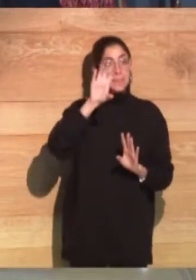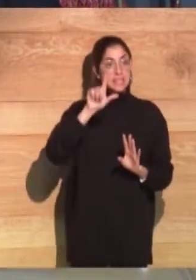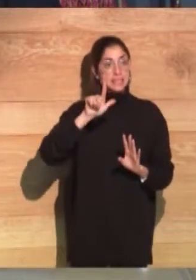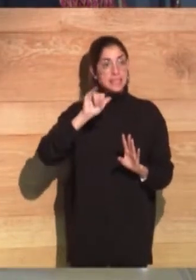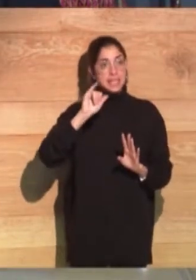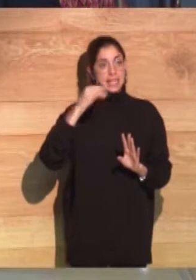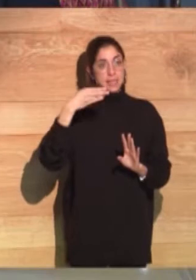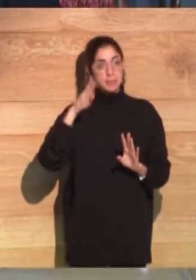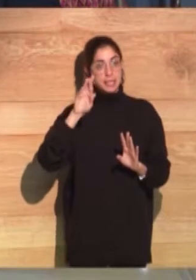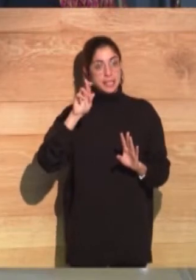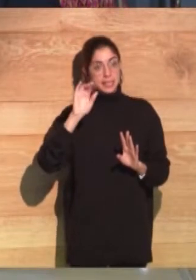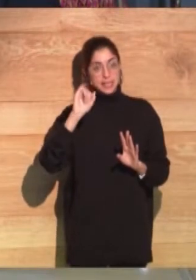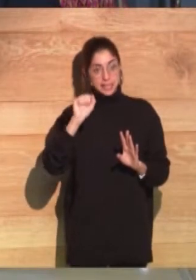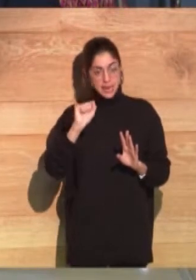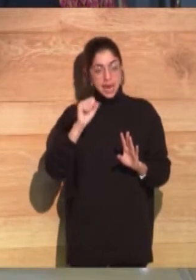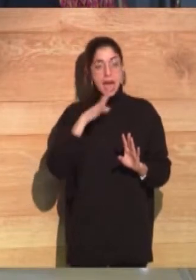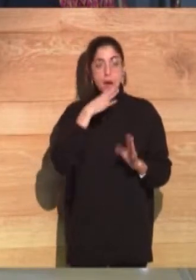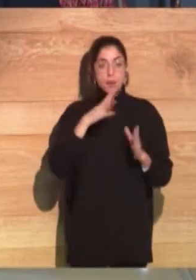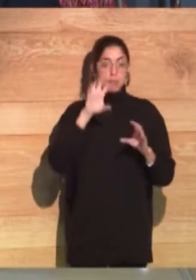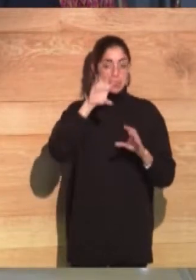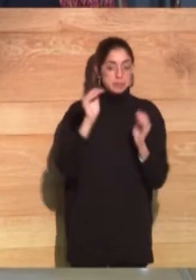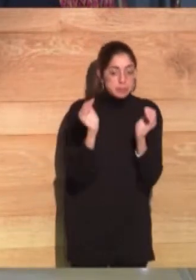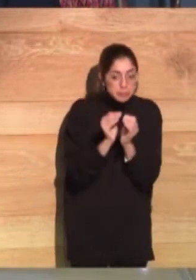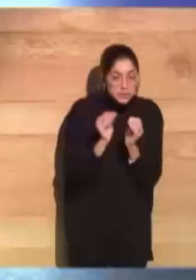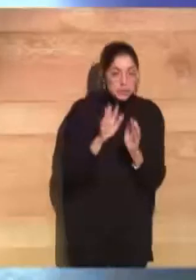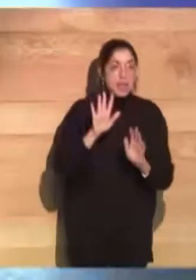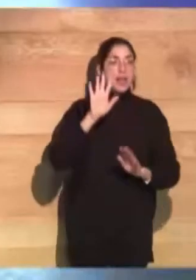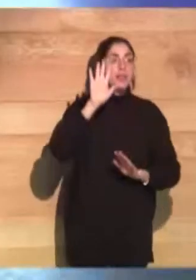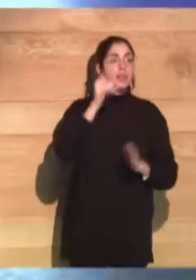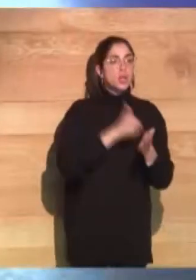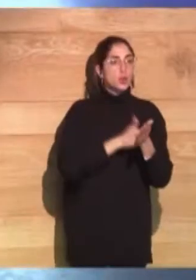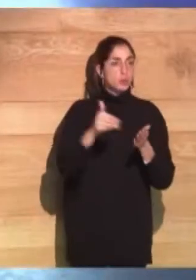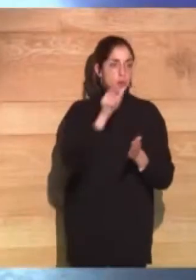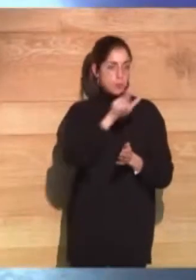pequeño, a día de hoy no somos más de 5 millones de personas,